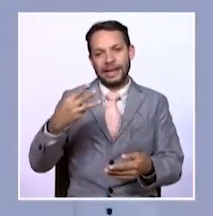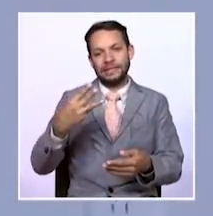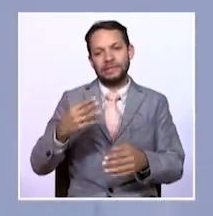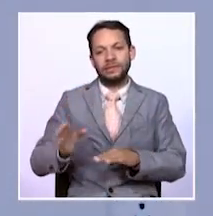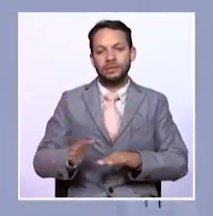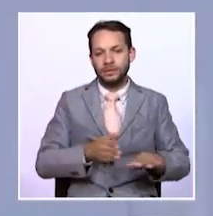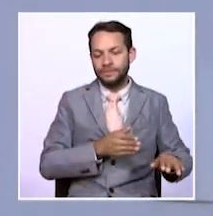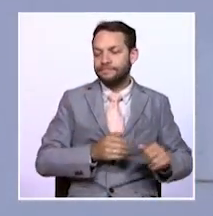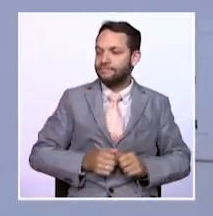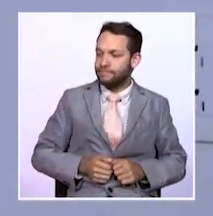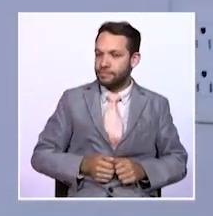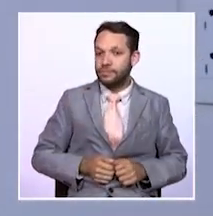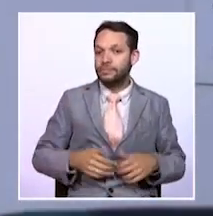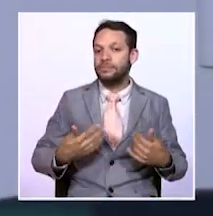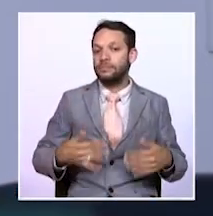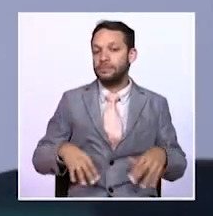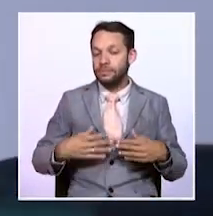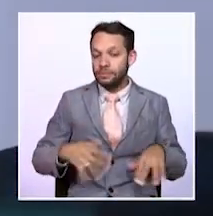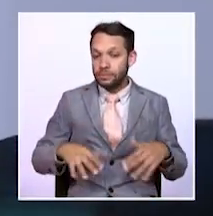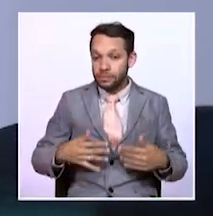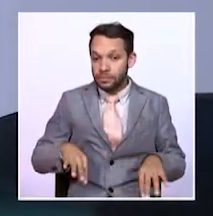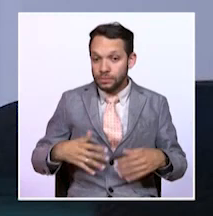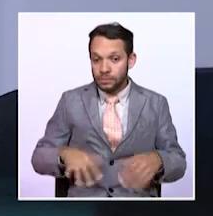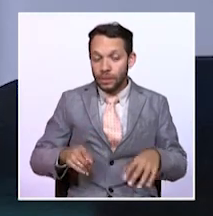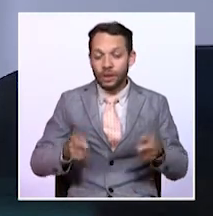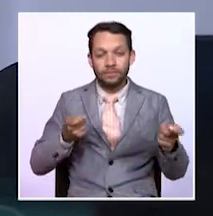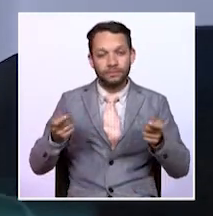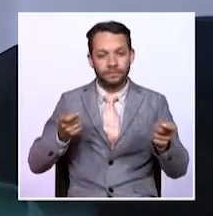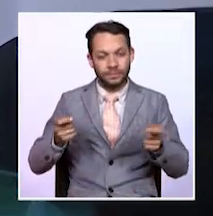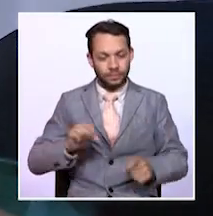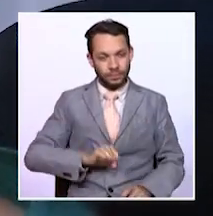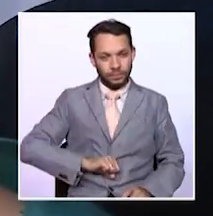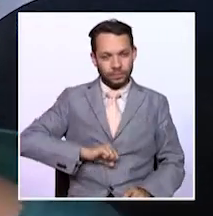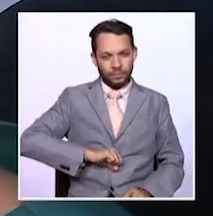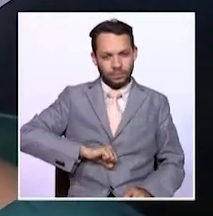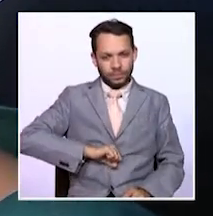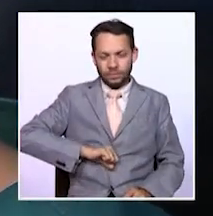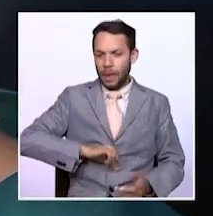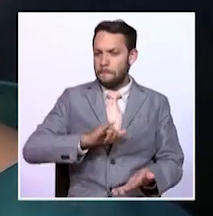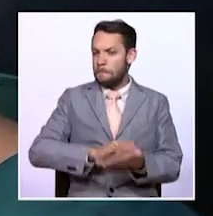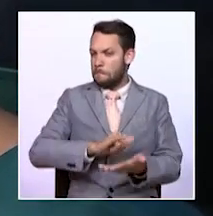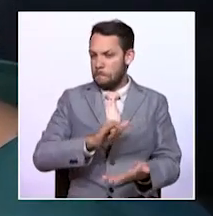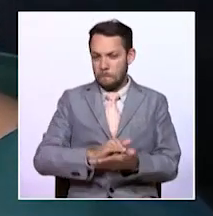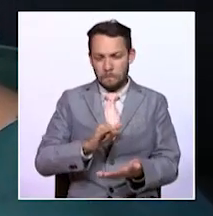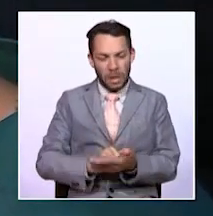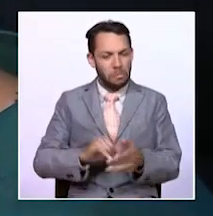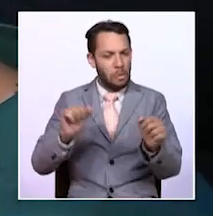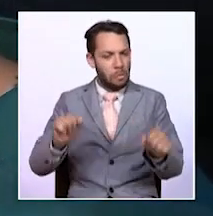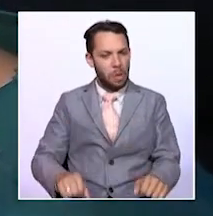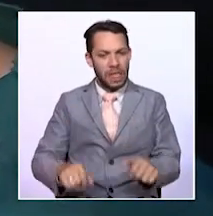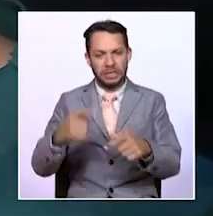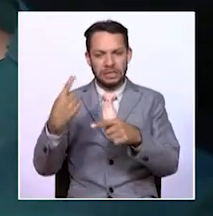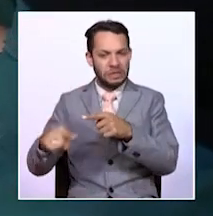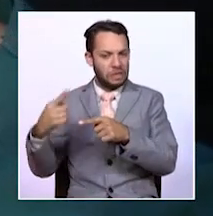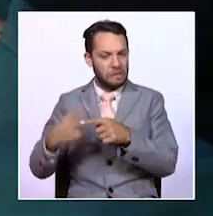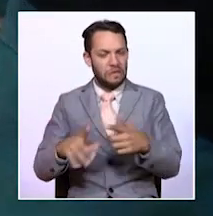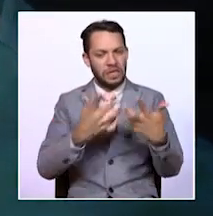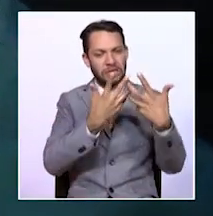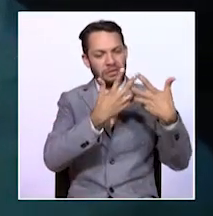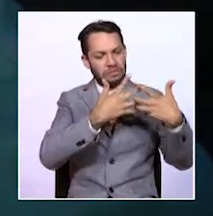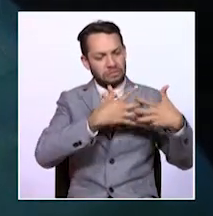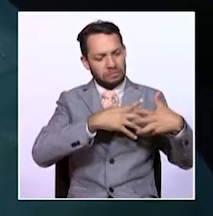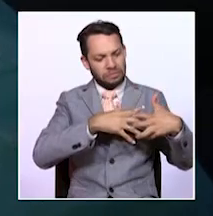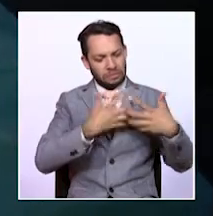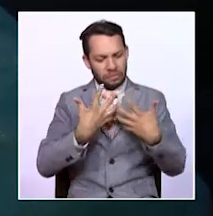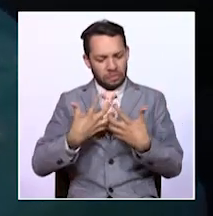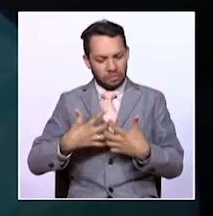Bueno, y así como hicimos la evaluación del hígado a través de la ecografía, se pueden hacer la evaluación de otros órganos que se encuentran a